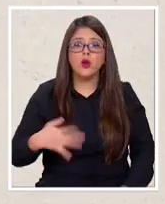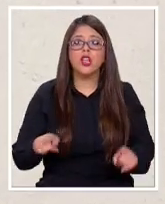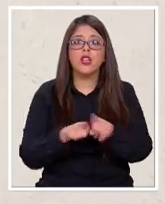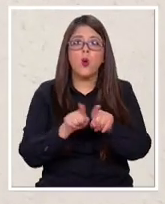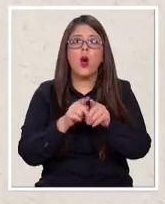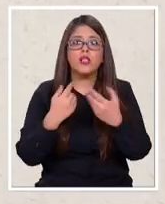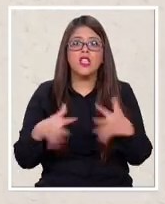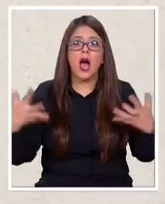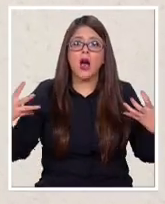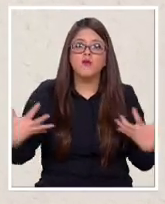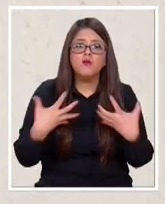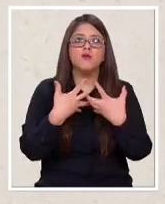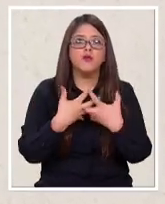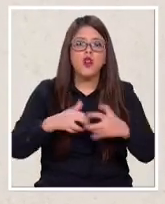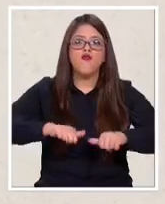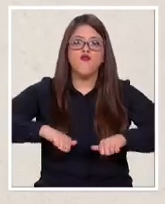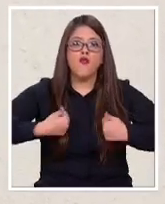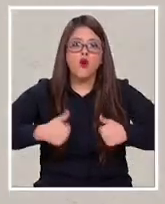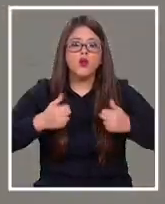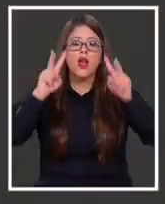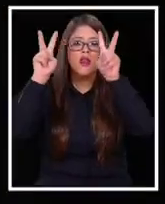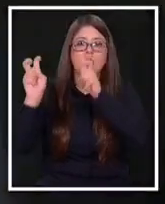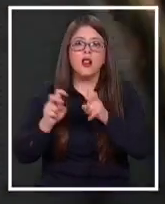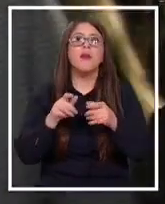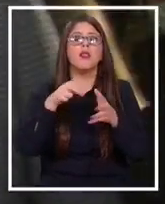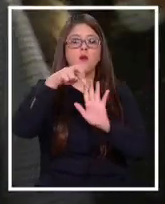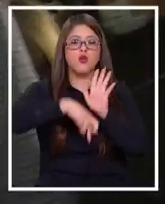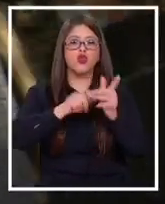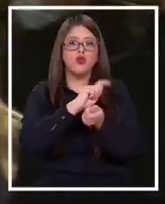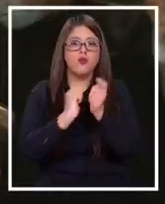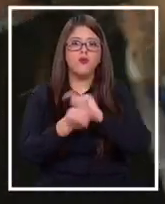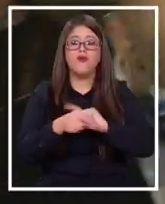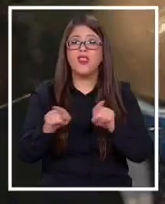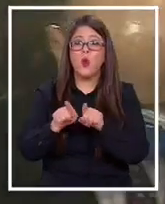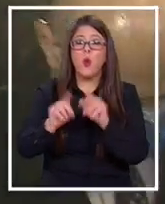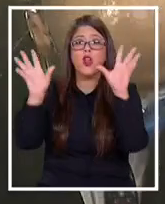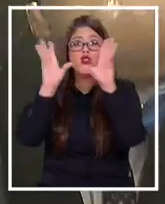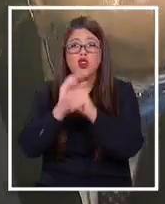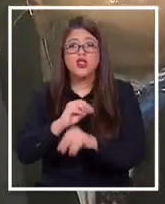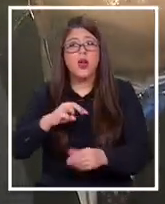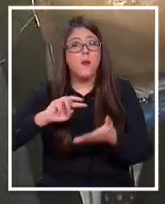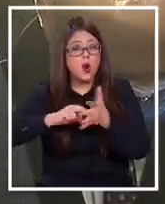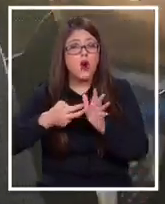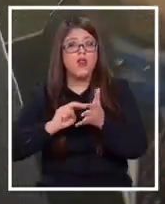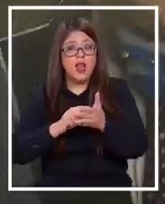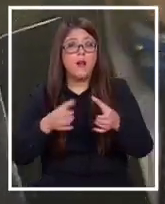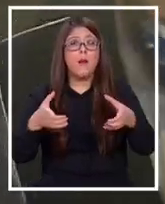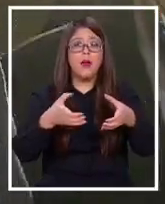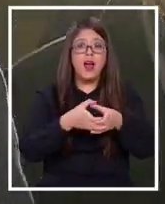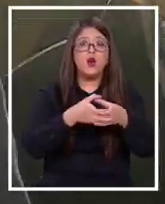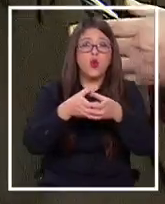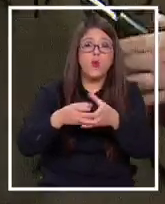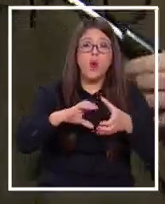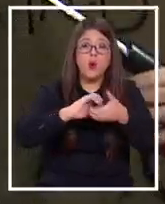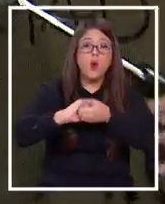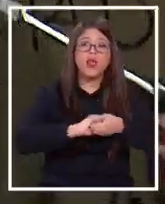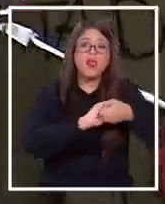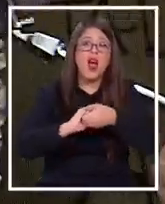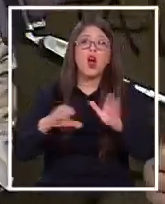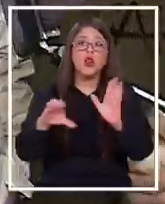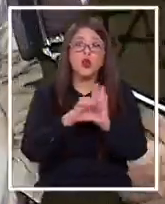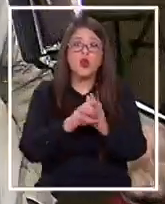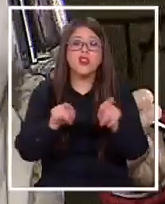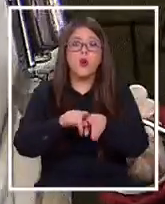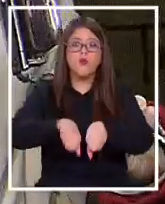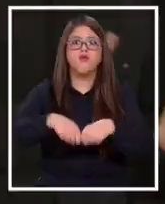amplia articulación de voluntades en torno a un proyecto de transformación. Una noche dramática para la unidad constituyente que rompió históricos ejes y finalmente acabó